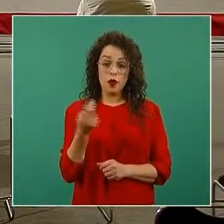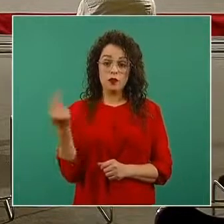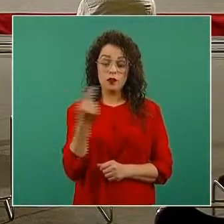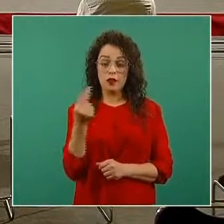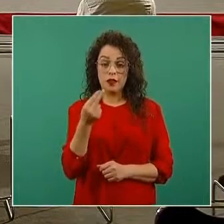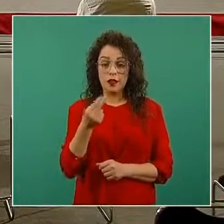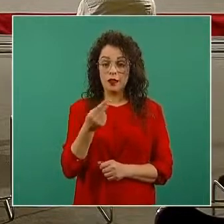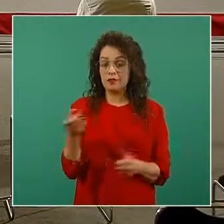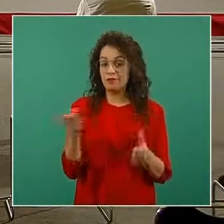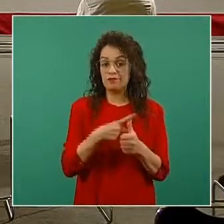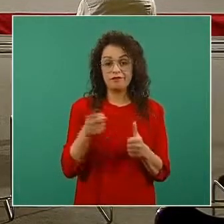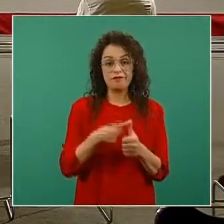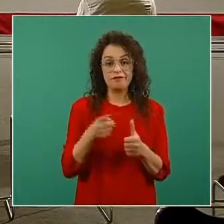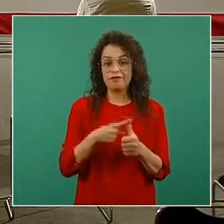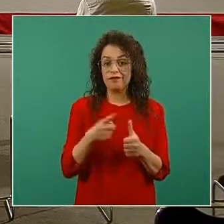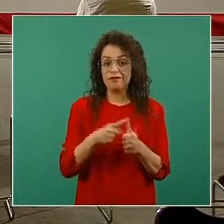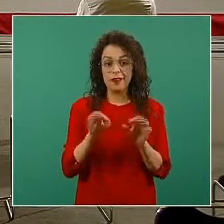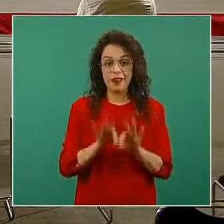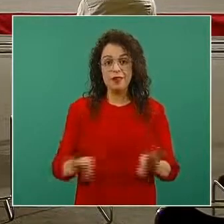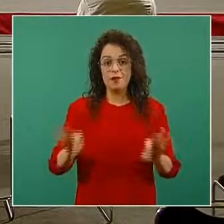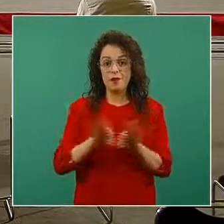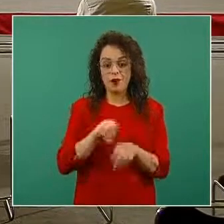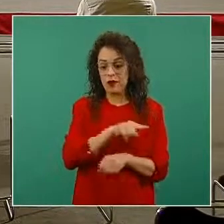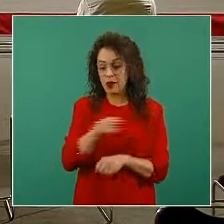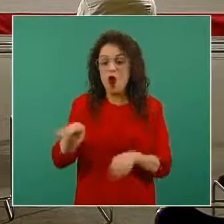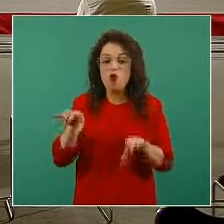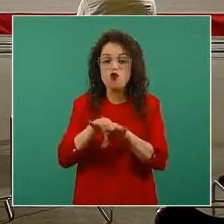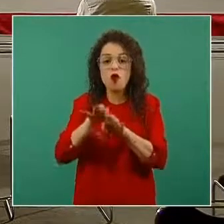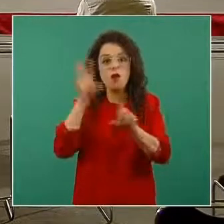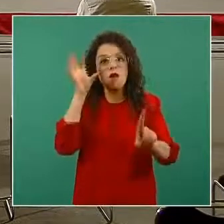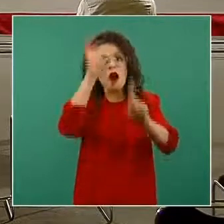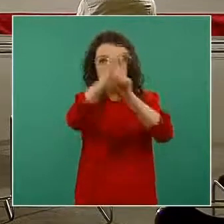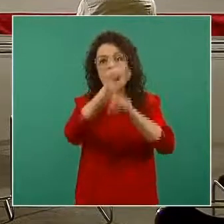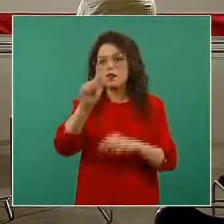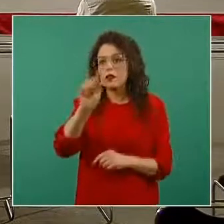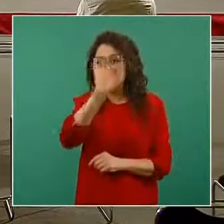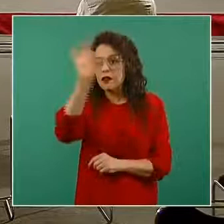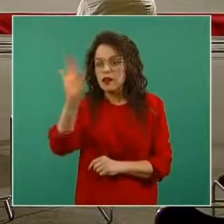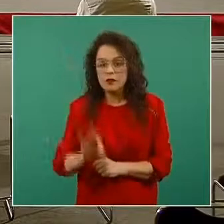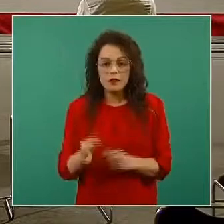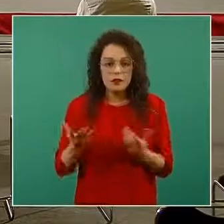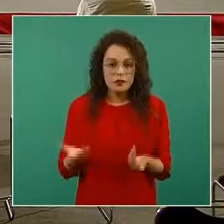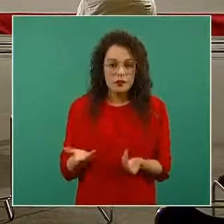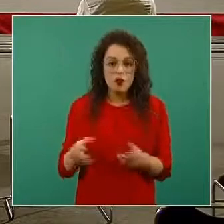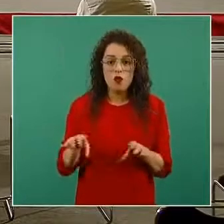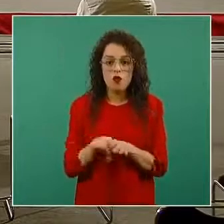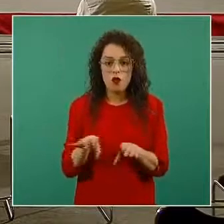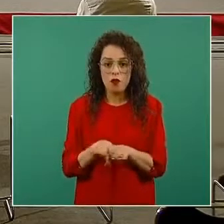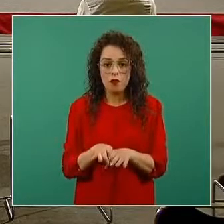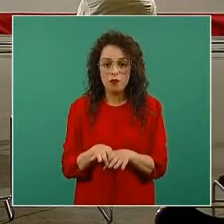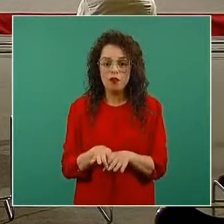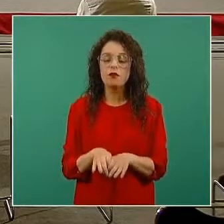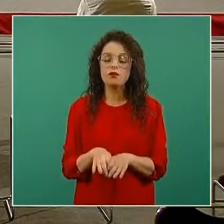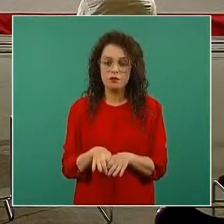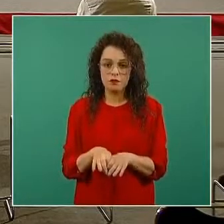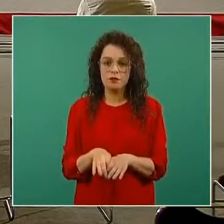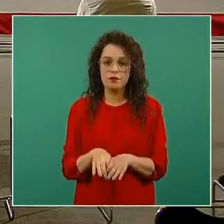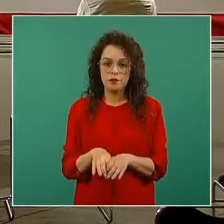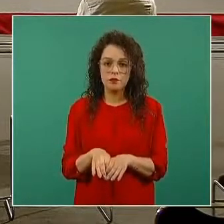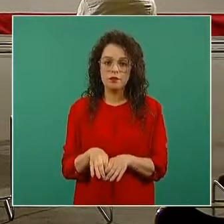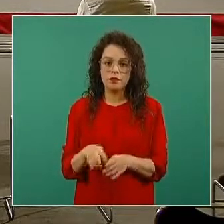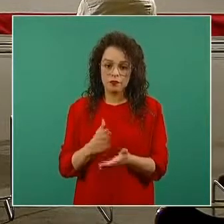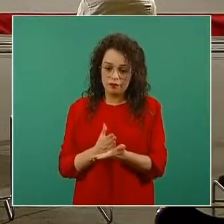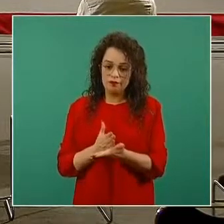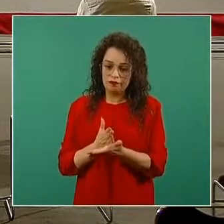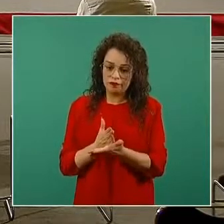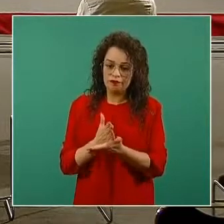este 70%, para, mientras vamos a cubrir esa meta, mientras vamos en ese camino, poder